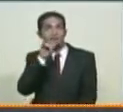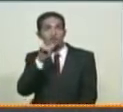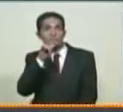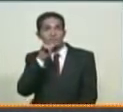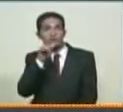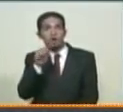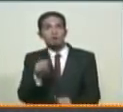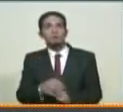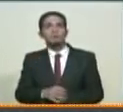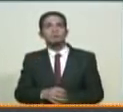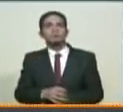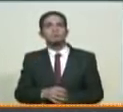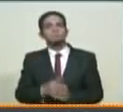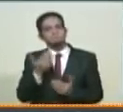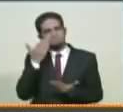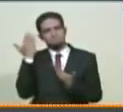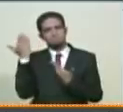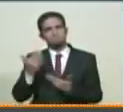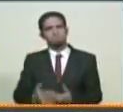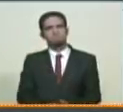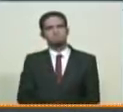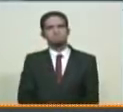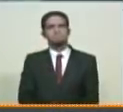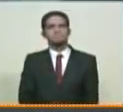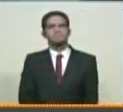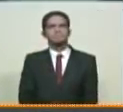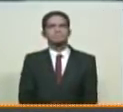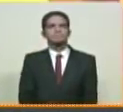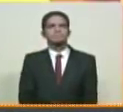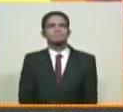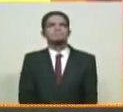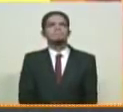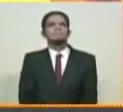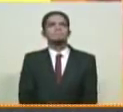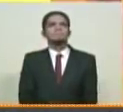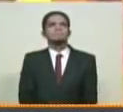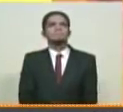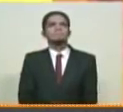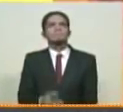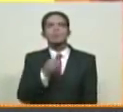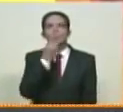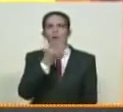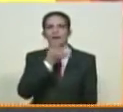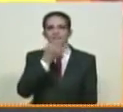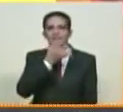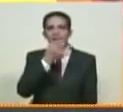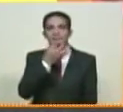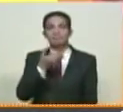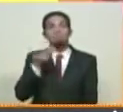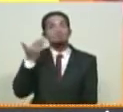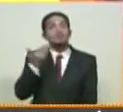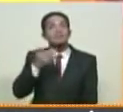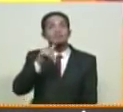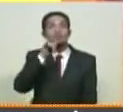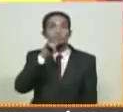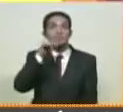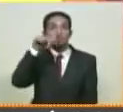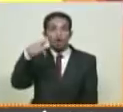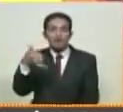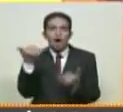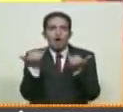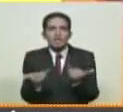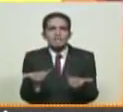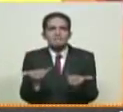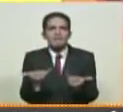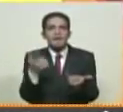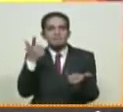nuestra compañera Javiedny Chirino. Adelante, Javi, te escuchamos. Así es, muy buenas tardes, Barry. Importante información que se genera específicamente desde